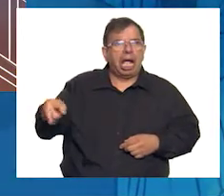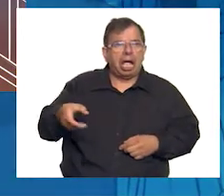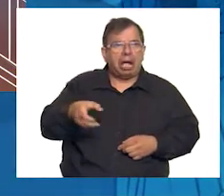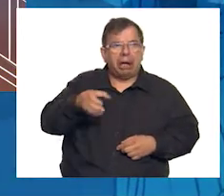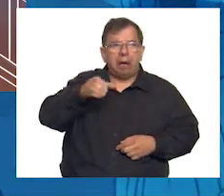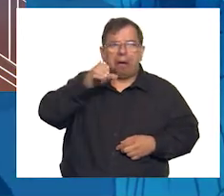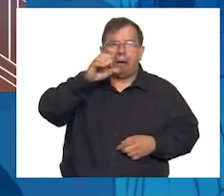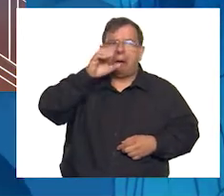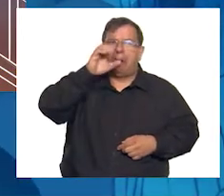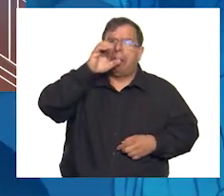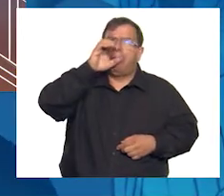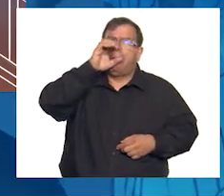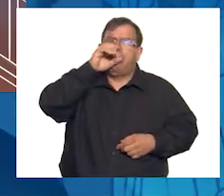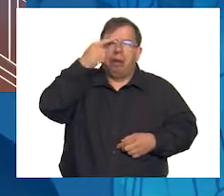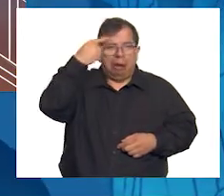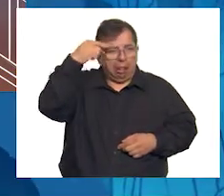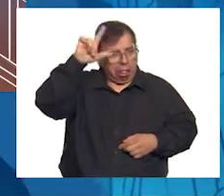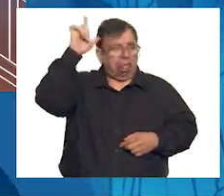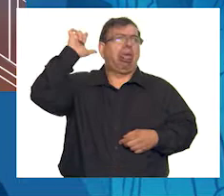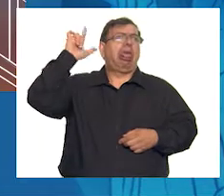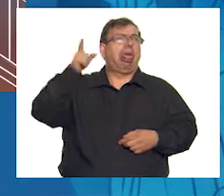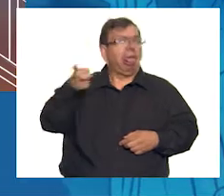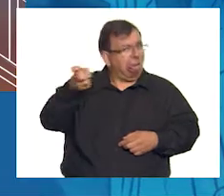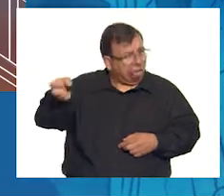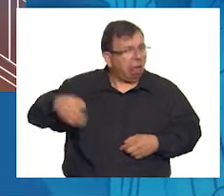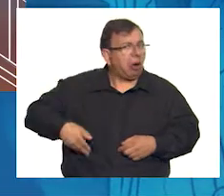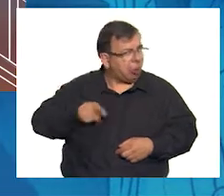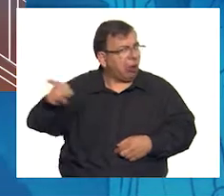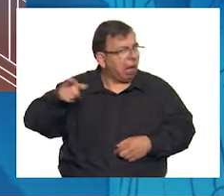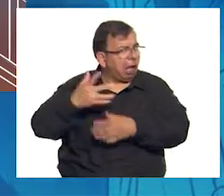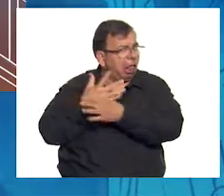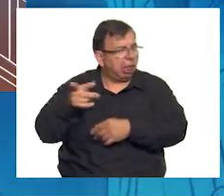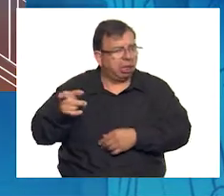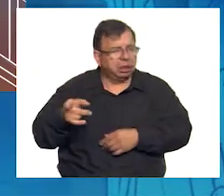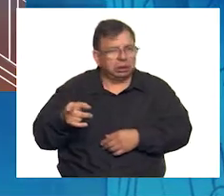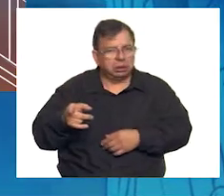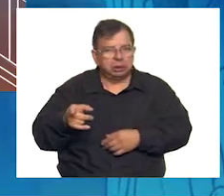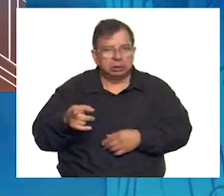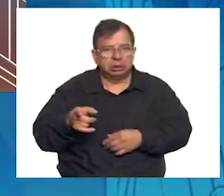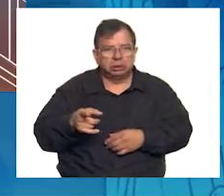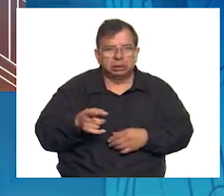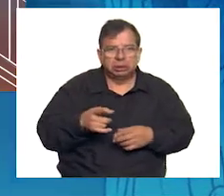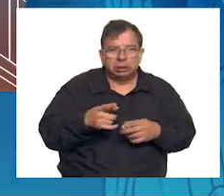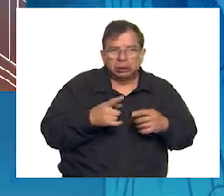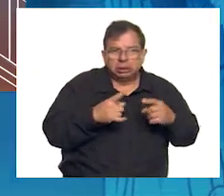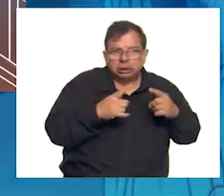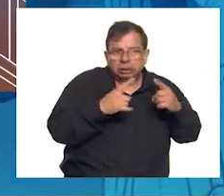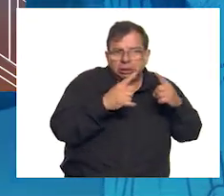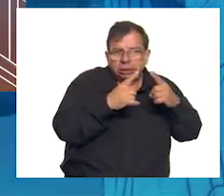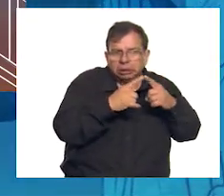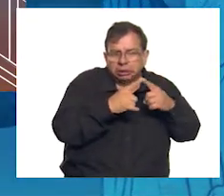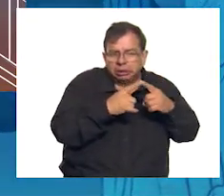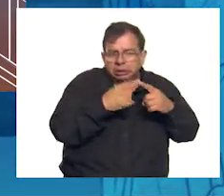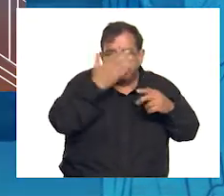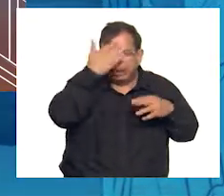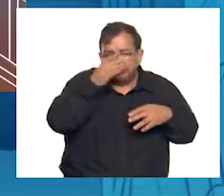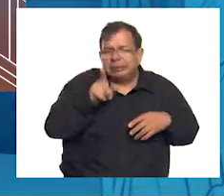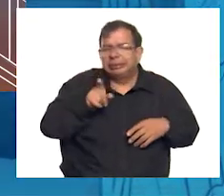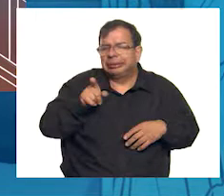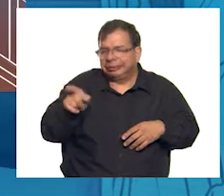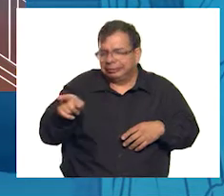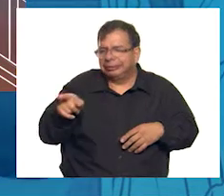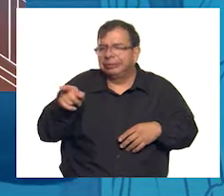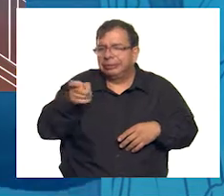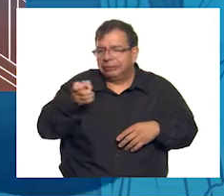bebida que lo llevó a la locura. Dado que la iglesia ya estaba enterado de los rumores